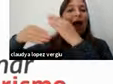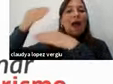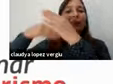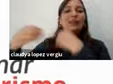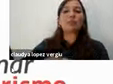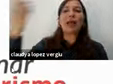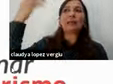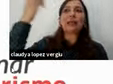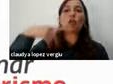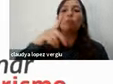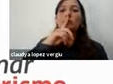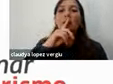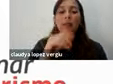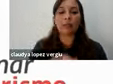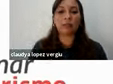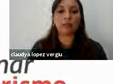tengo.